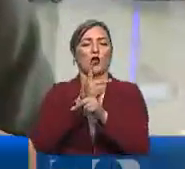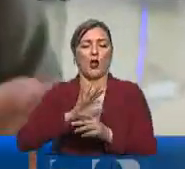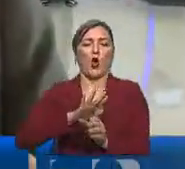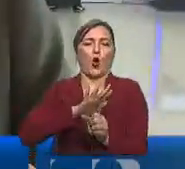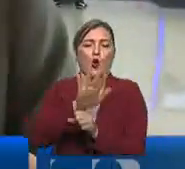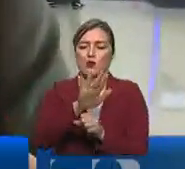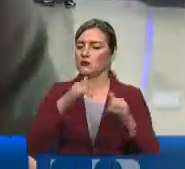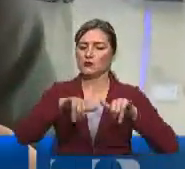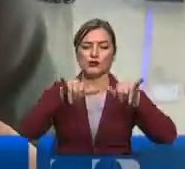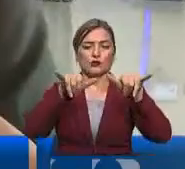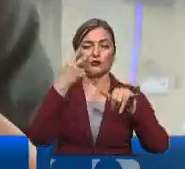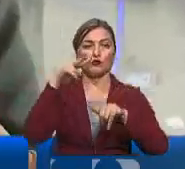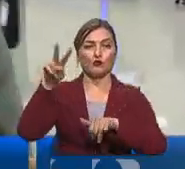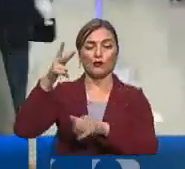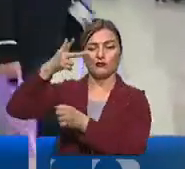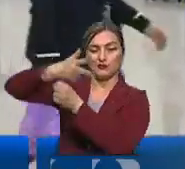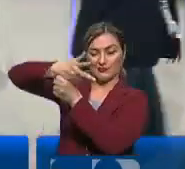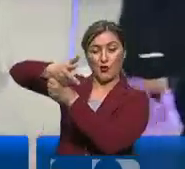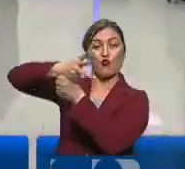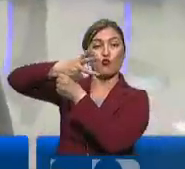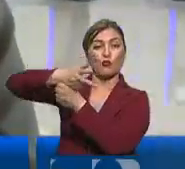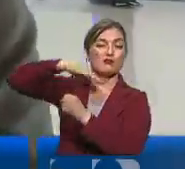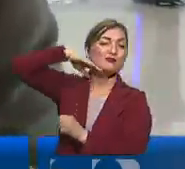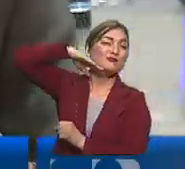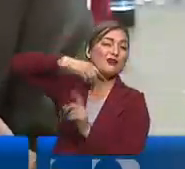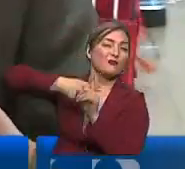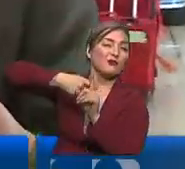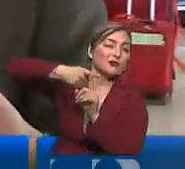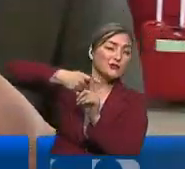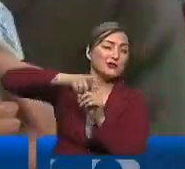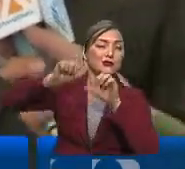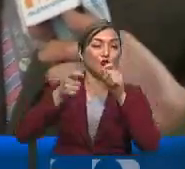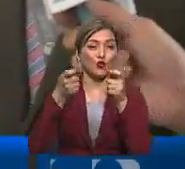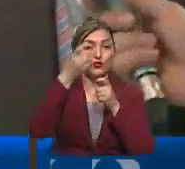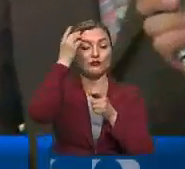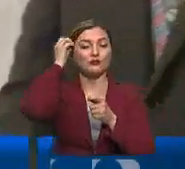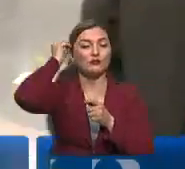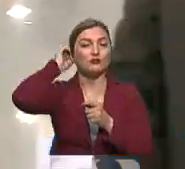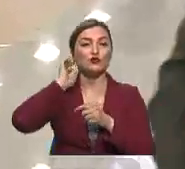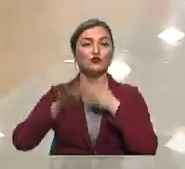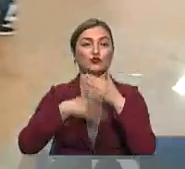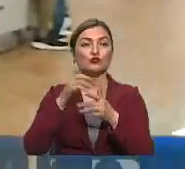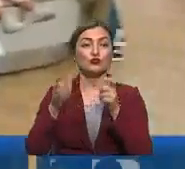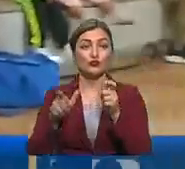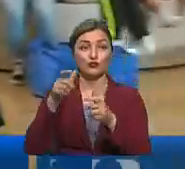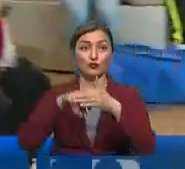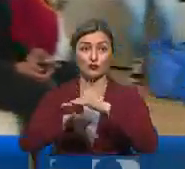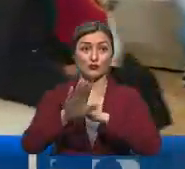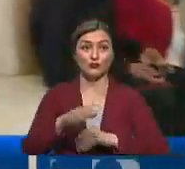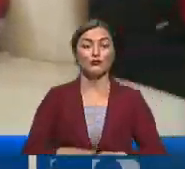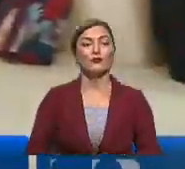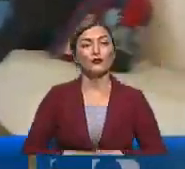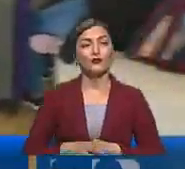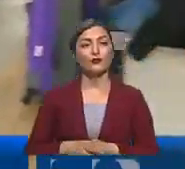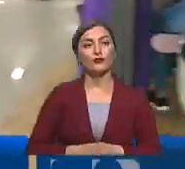ustedes pueden ver, están las cámaras térmicas al ingreso del aeropuerto para hacer el control térmico de las personas que ingresan. También